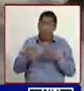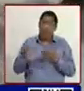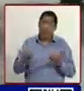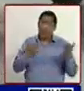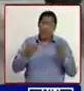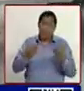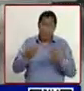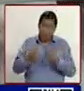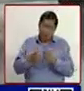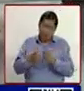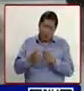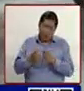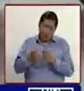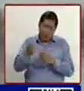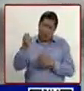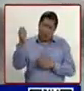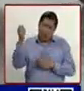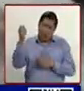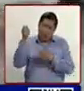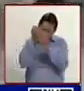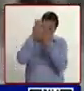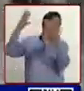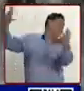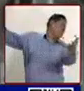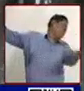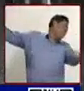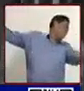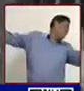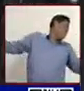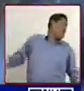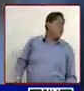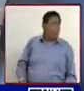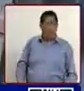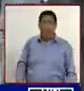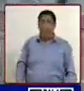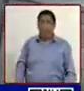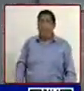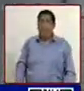portando justamente un cachorro de dinamita. Se ha hecho volar la mano derecha.